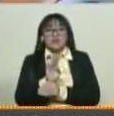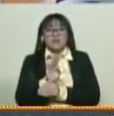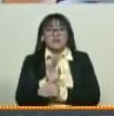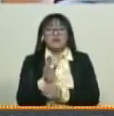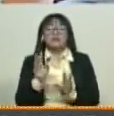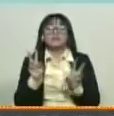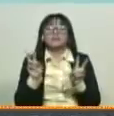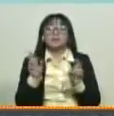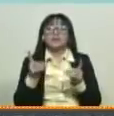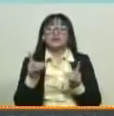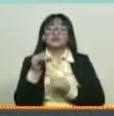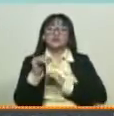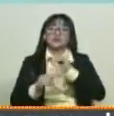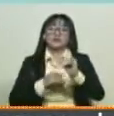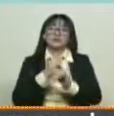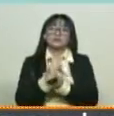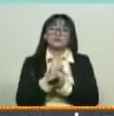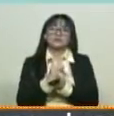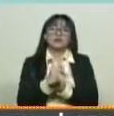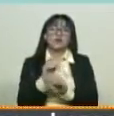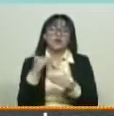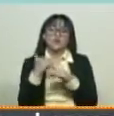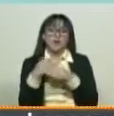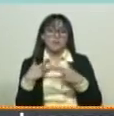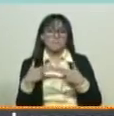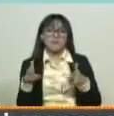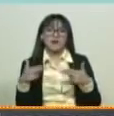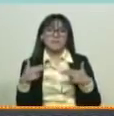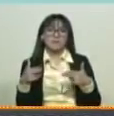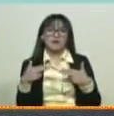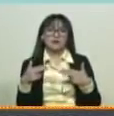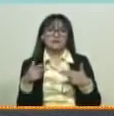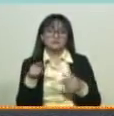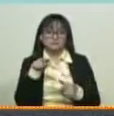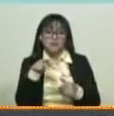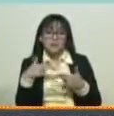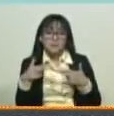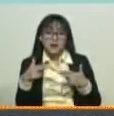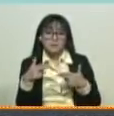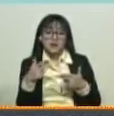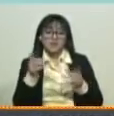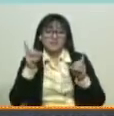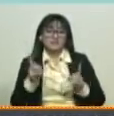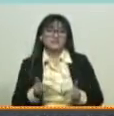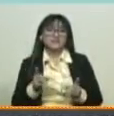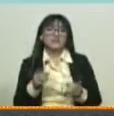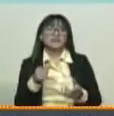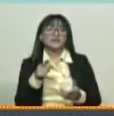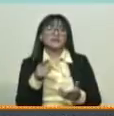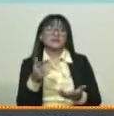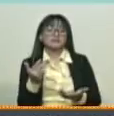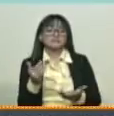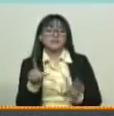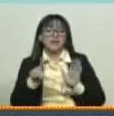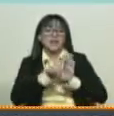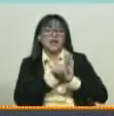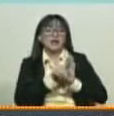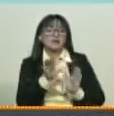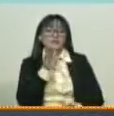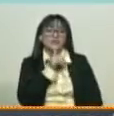del derecho internacional. No nos igualamos a Panamá porque lo que Panamá aplicó son medidas